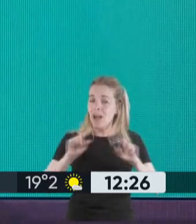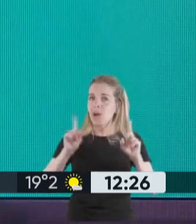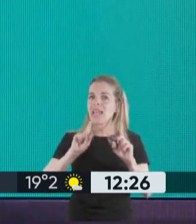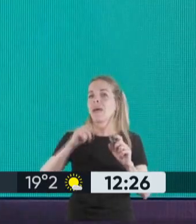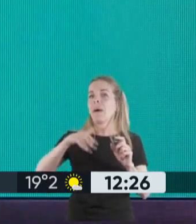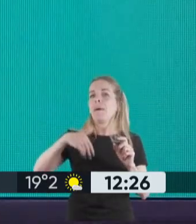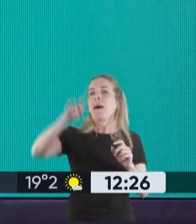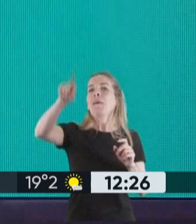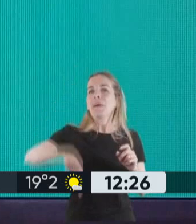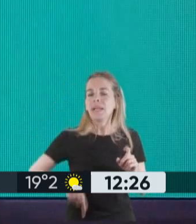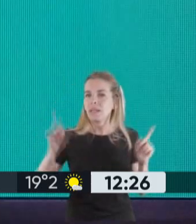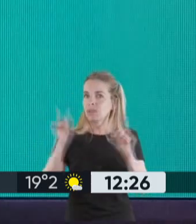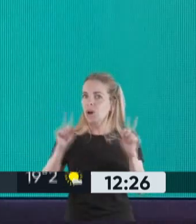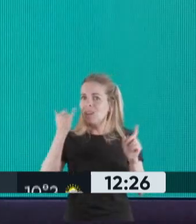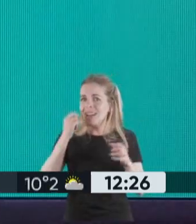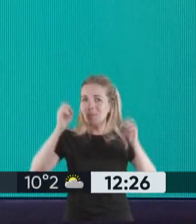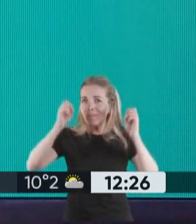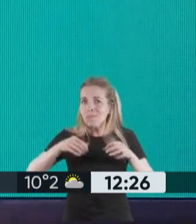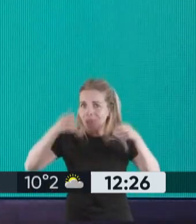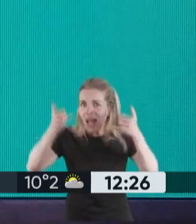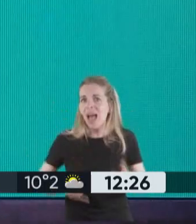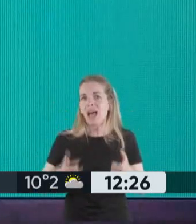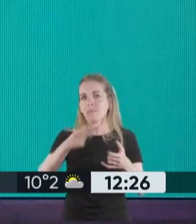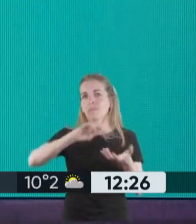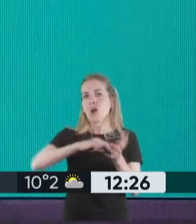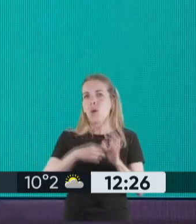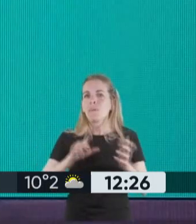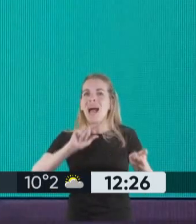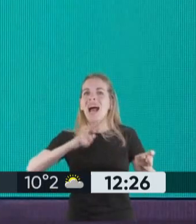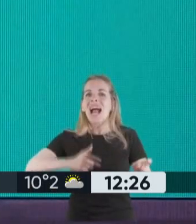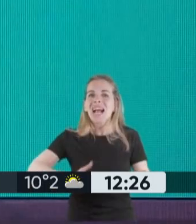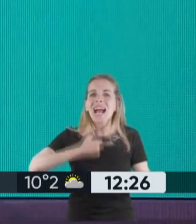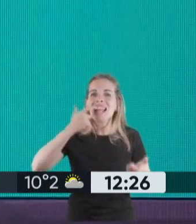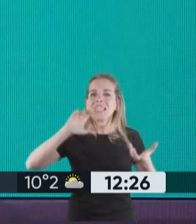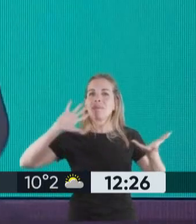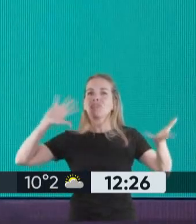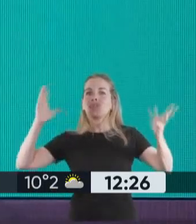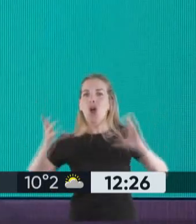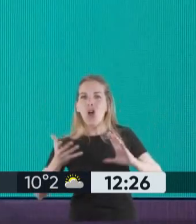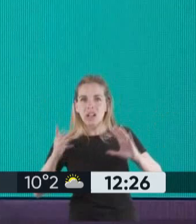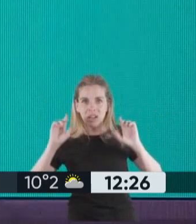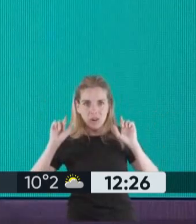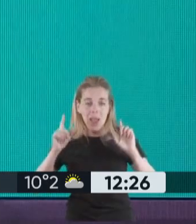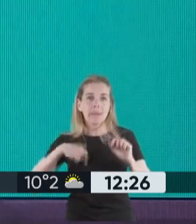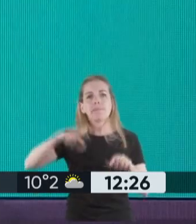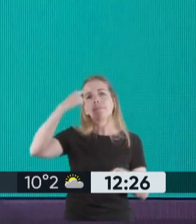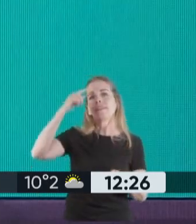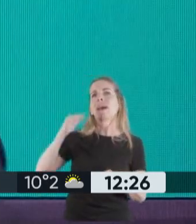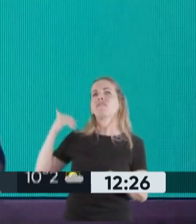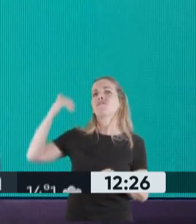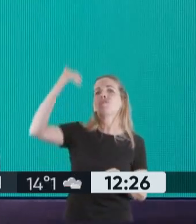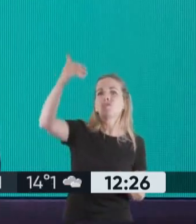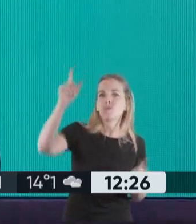el problema ya está. El problema no es un problema que debemos encarar con mira al futuro,